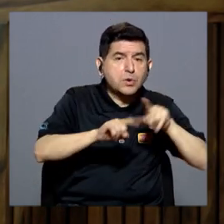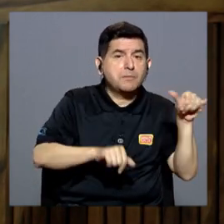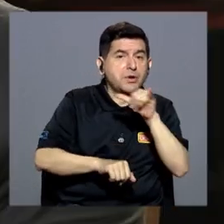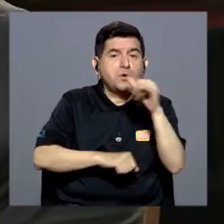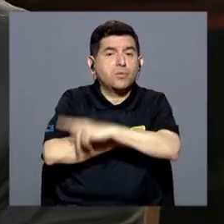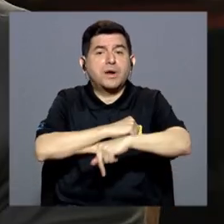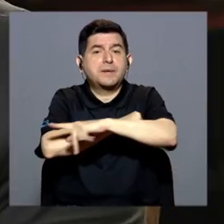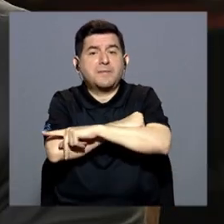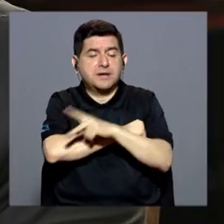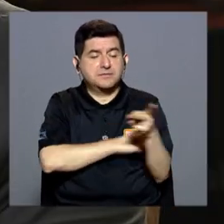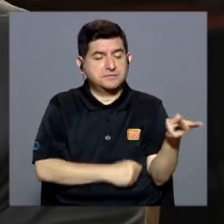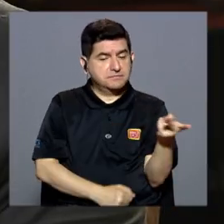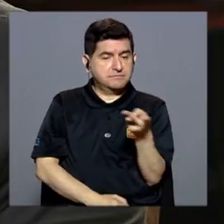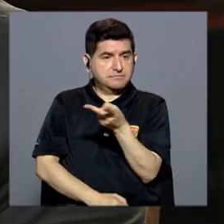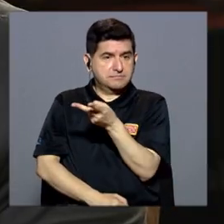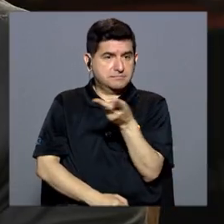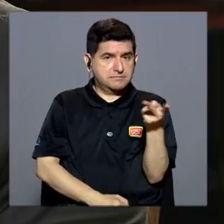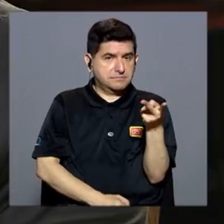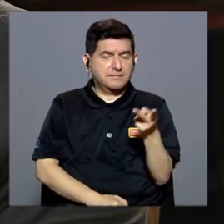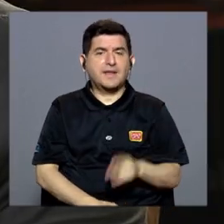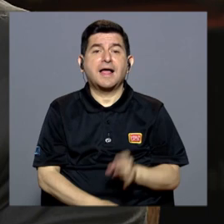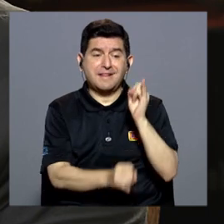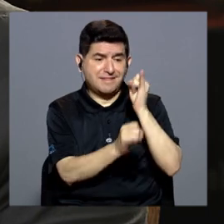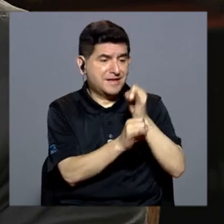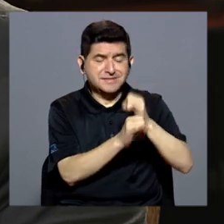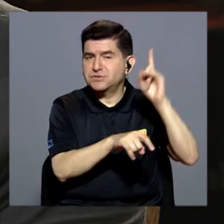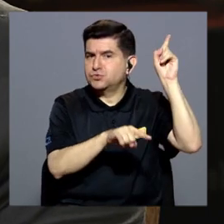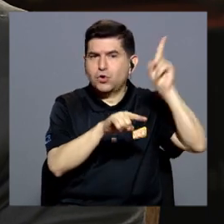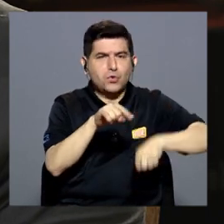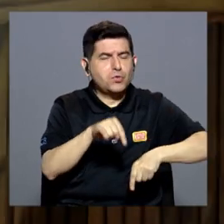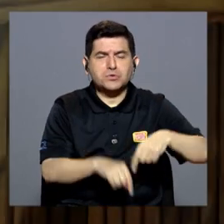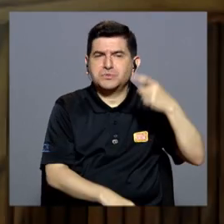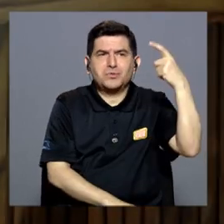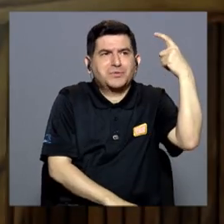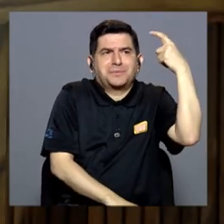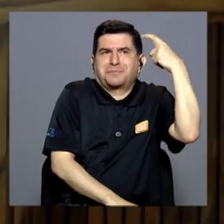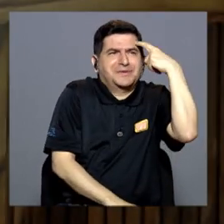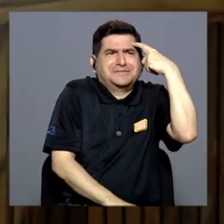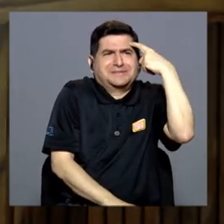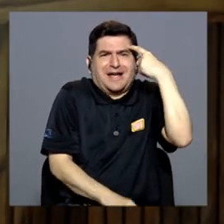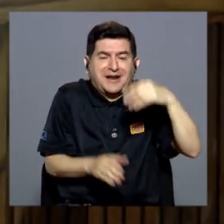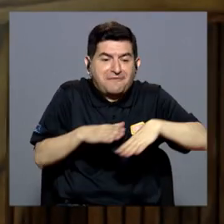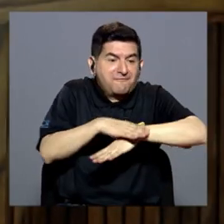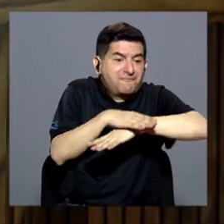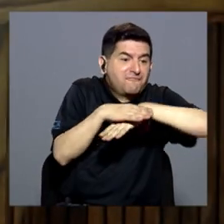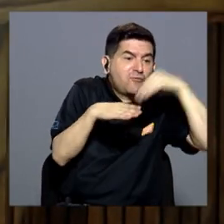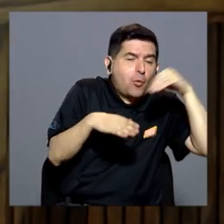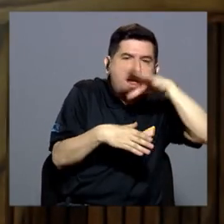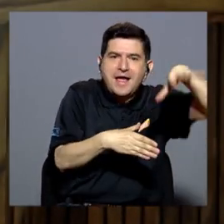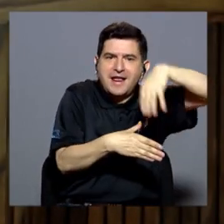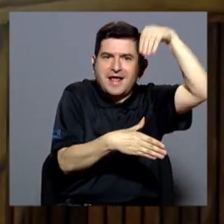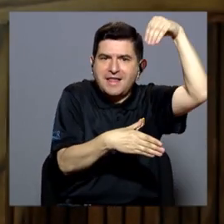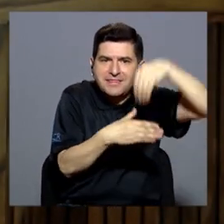del país, porque la institución no puede ser pensada fuera del